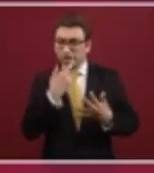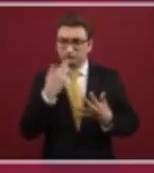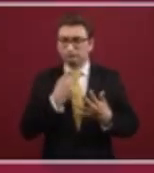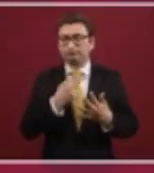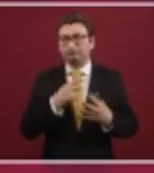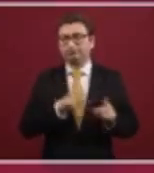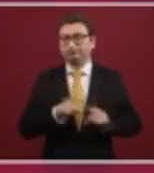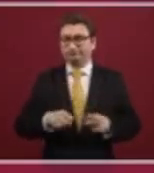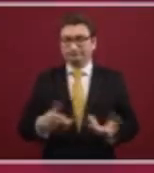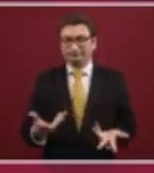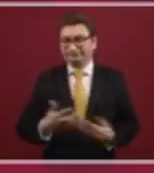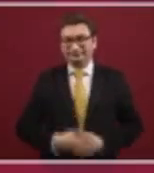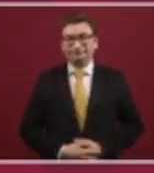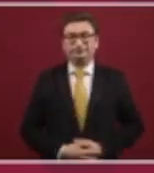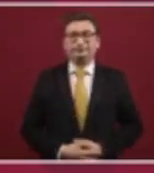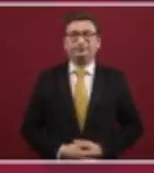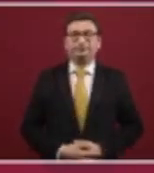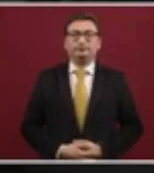Entonces,